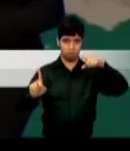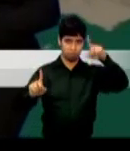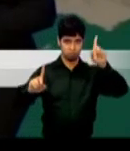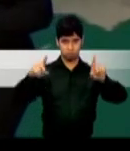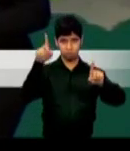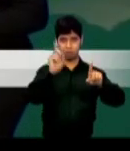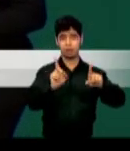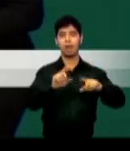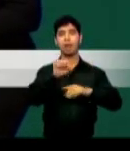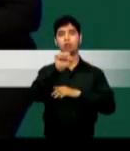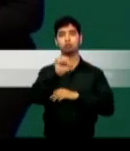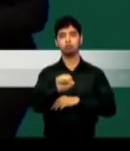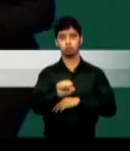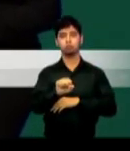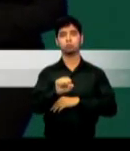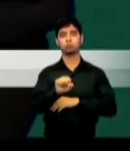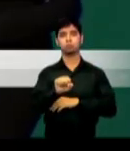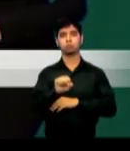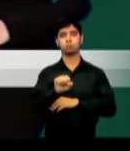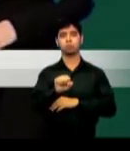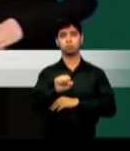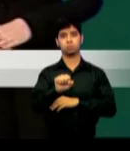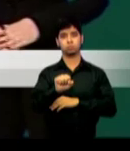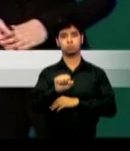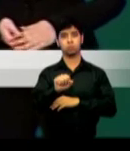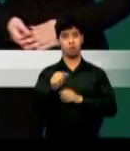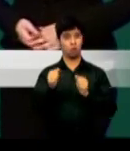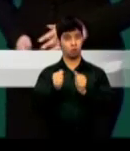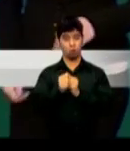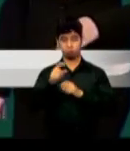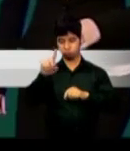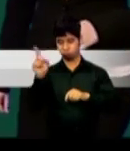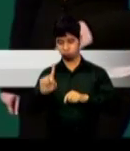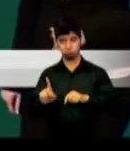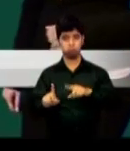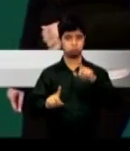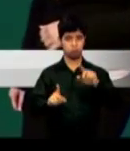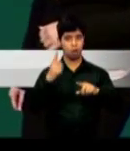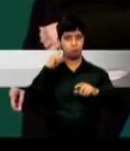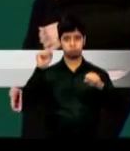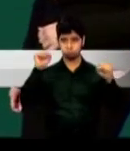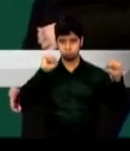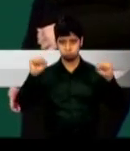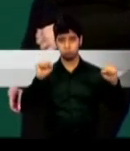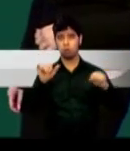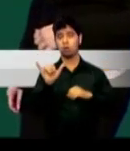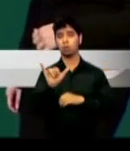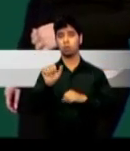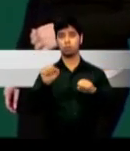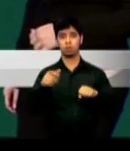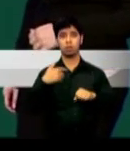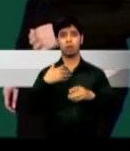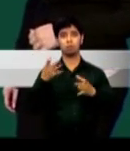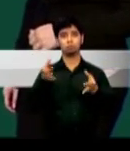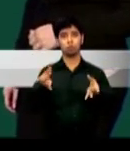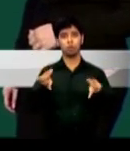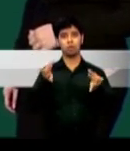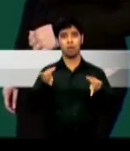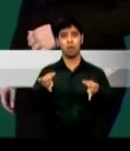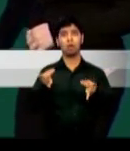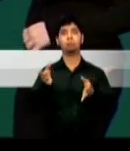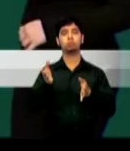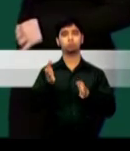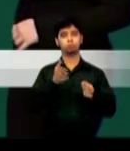zona suroeste de la isla, acompañada de rayos y fuertes truenos. Todo esto ha sido producto de humedad asociada a una vaguada en los niveles altos